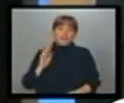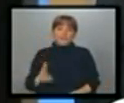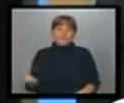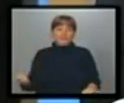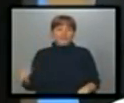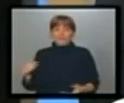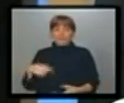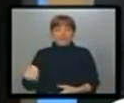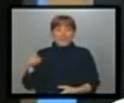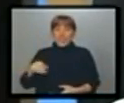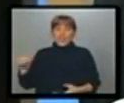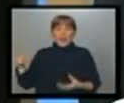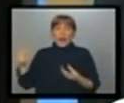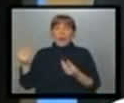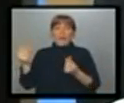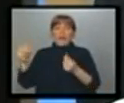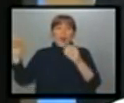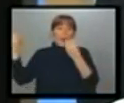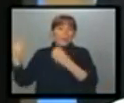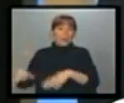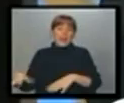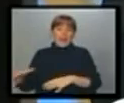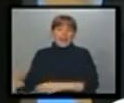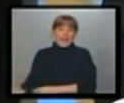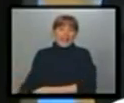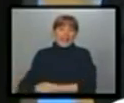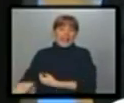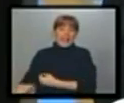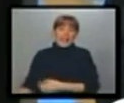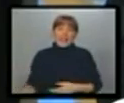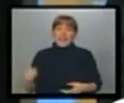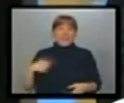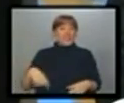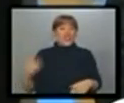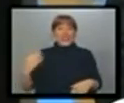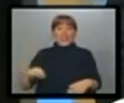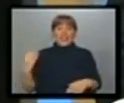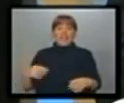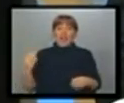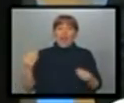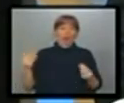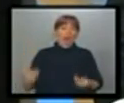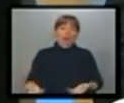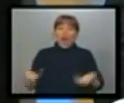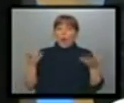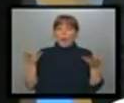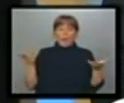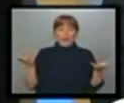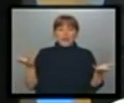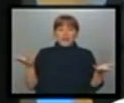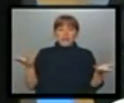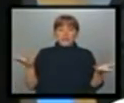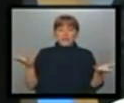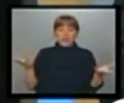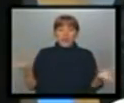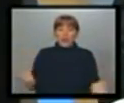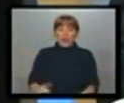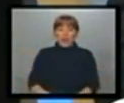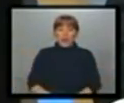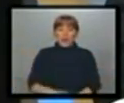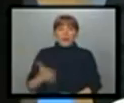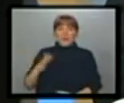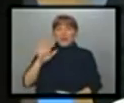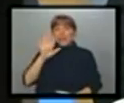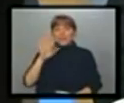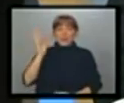rojo, e inclusive los contratistas ya están advirtiendo que van a tener que incrementar los servicios entre un